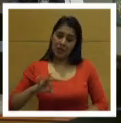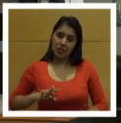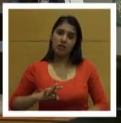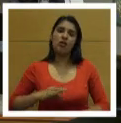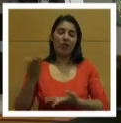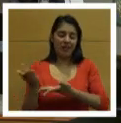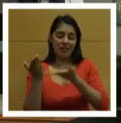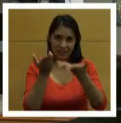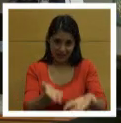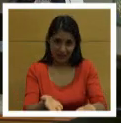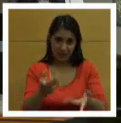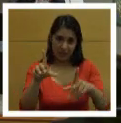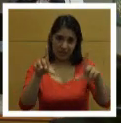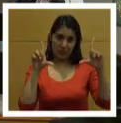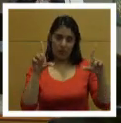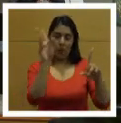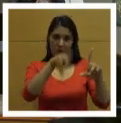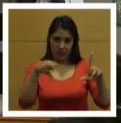cuadro.